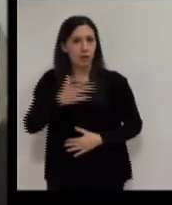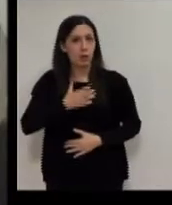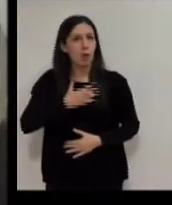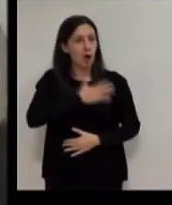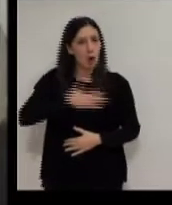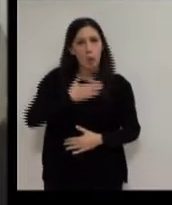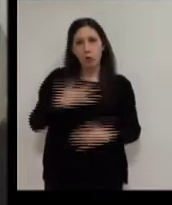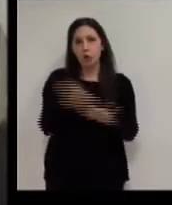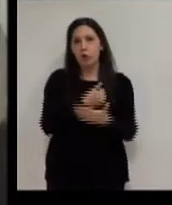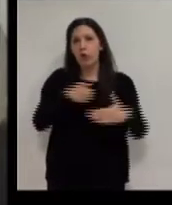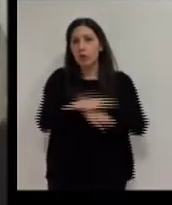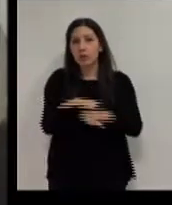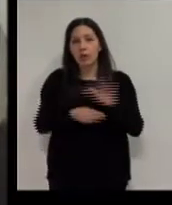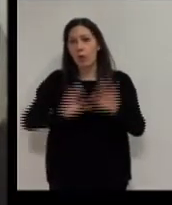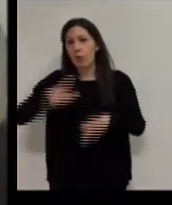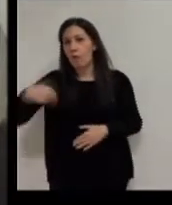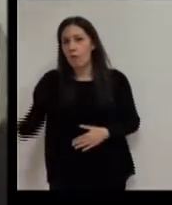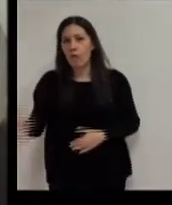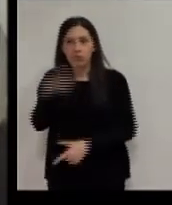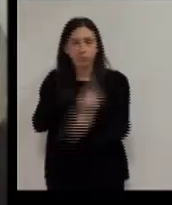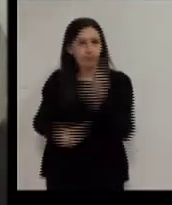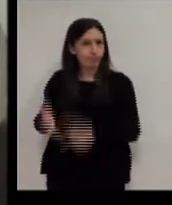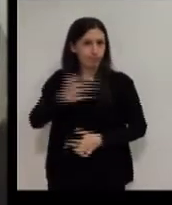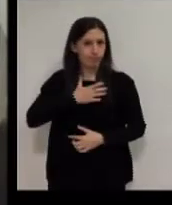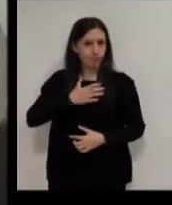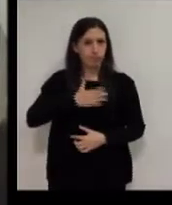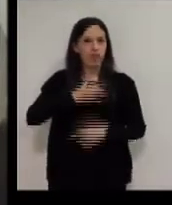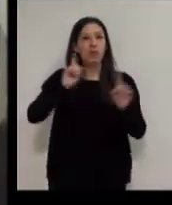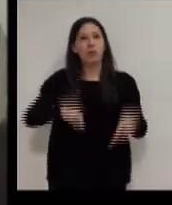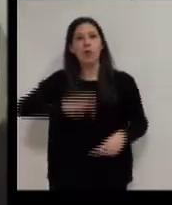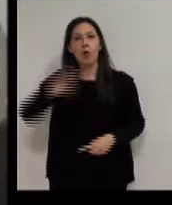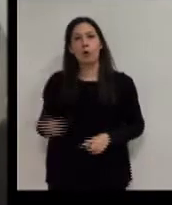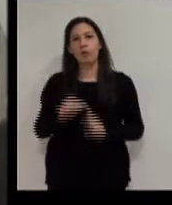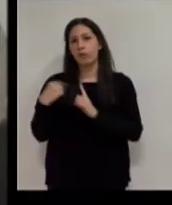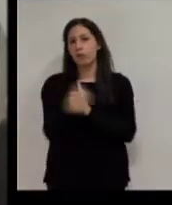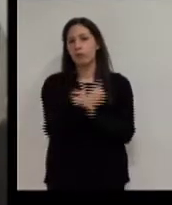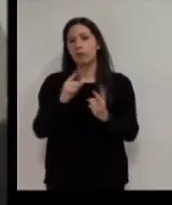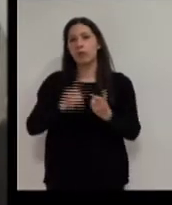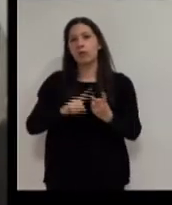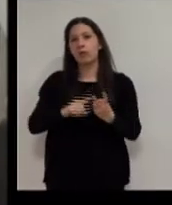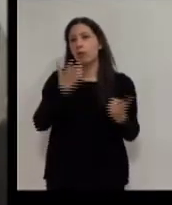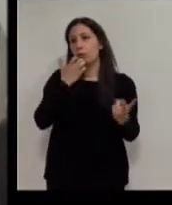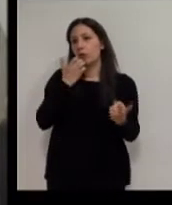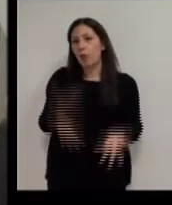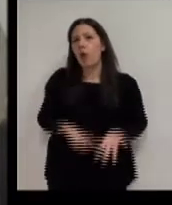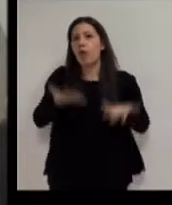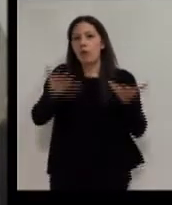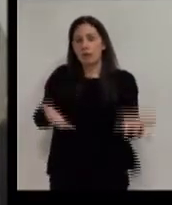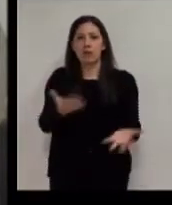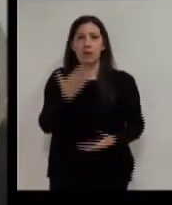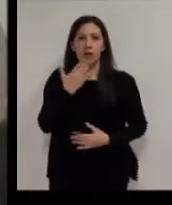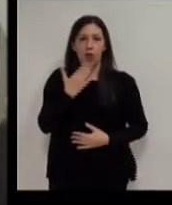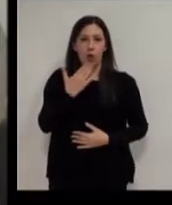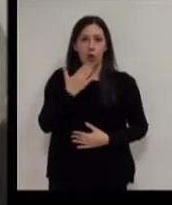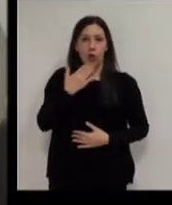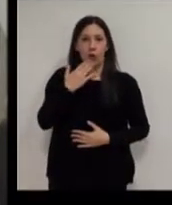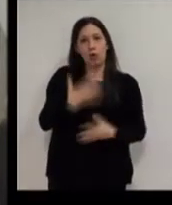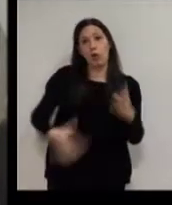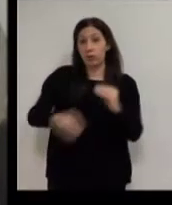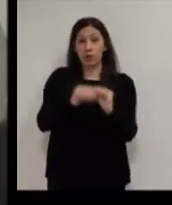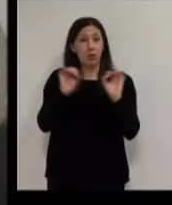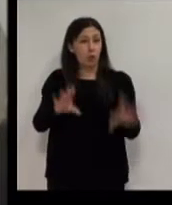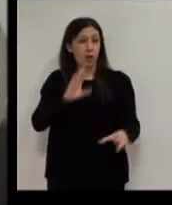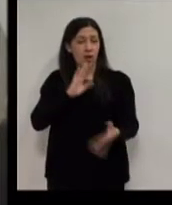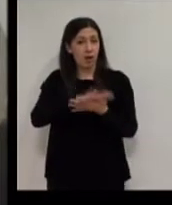muy accesible, pero no puede salir de ahí. O hay otros agentes como puede ser la oferta de ocio complementaria, por el mismo motivo. Al